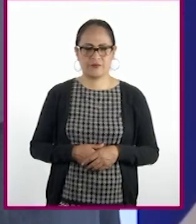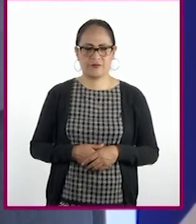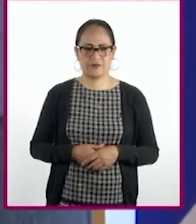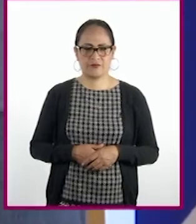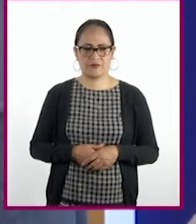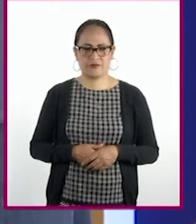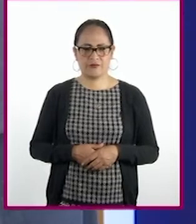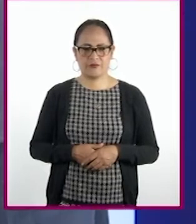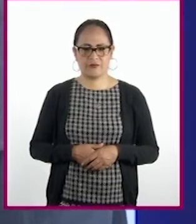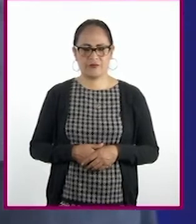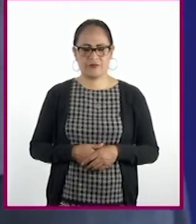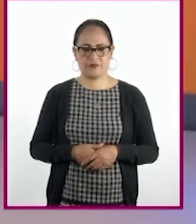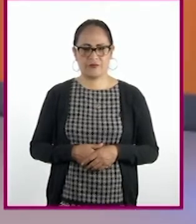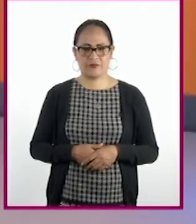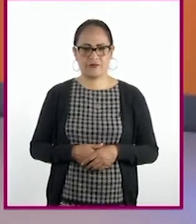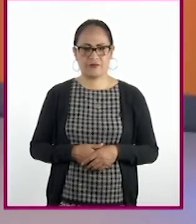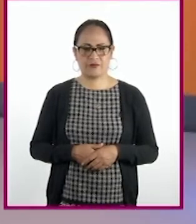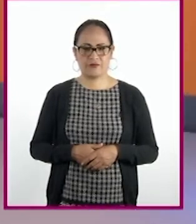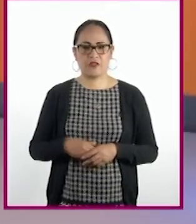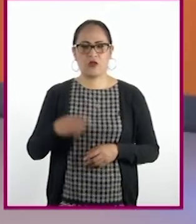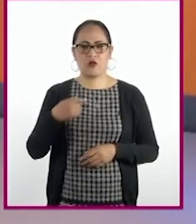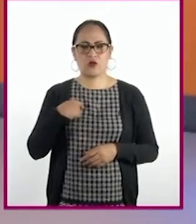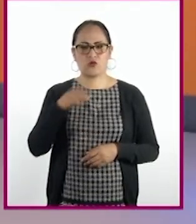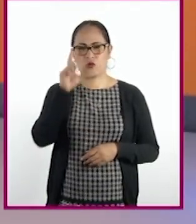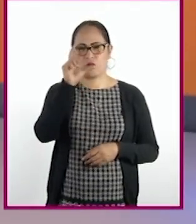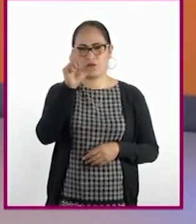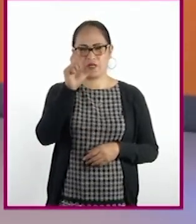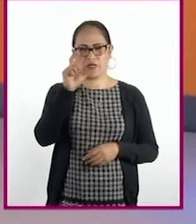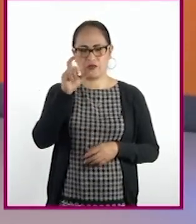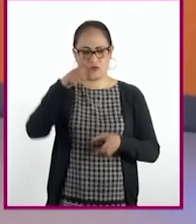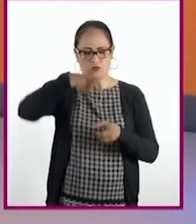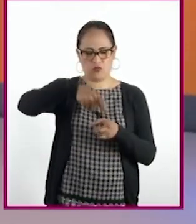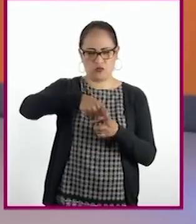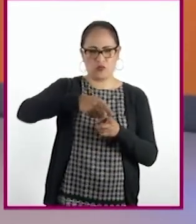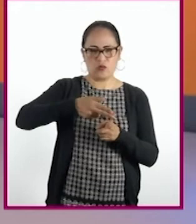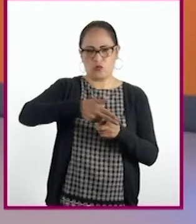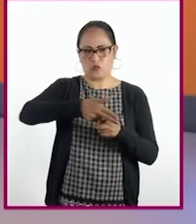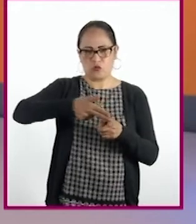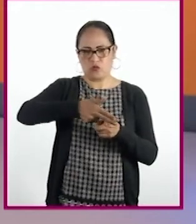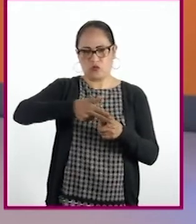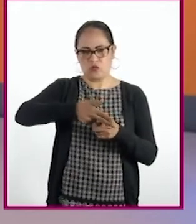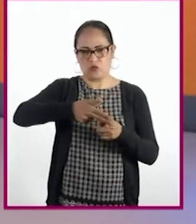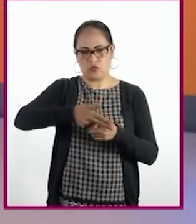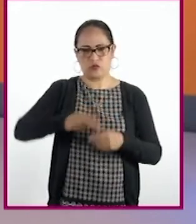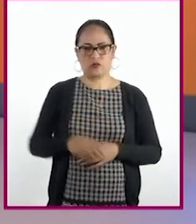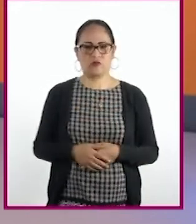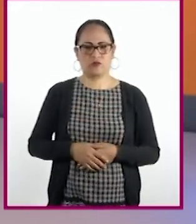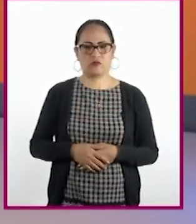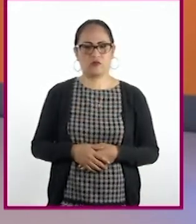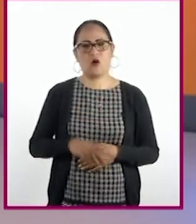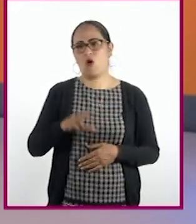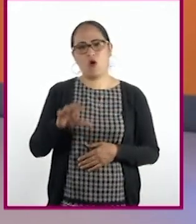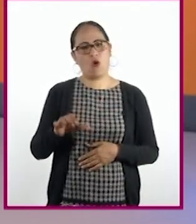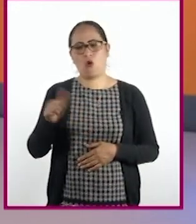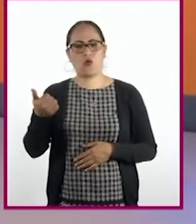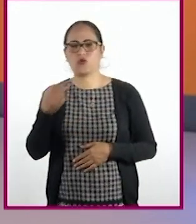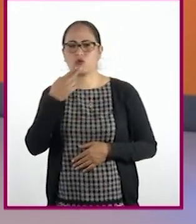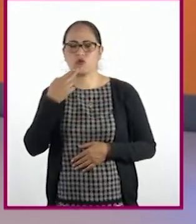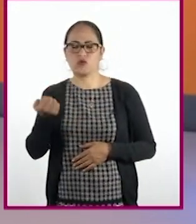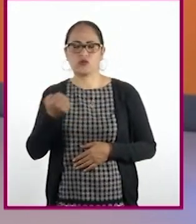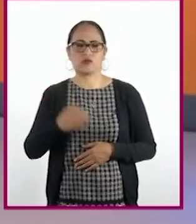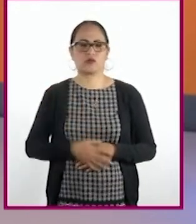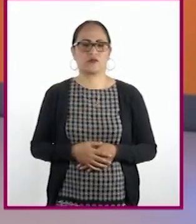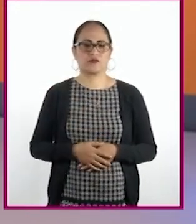Bien, yo estoy ocupando el mini arco con cegueta. ¿De acuerdo? Porque el otro no pasaría.